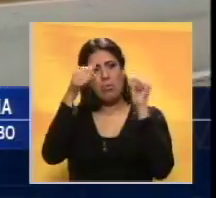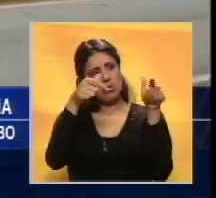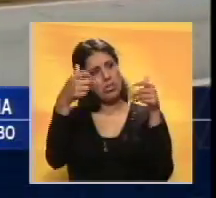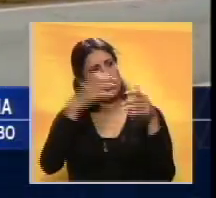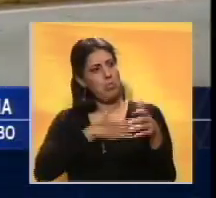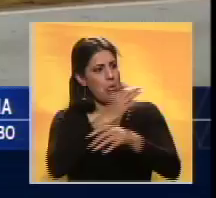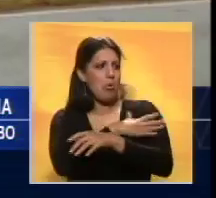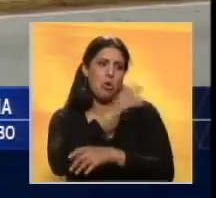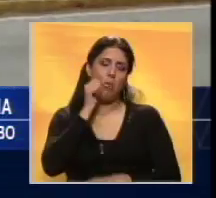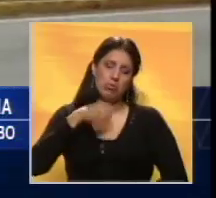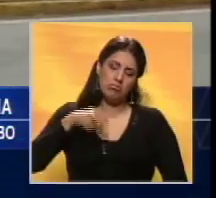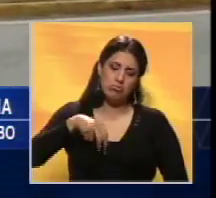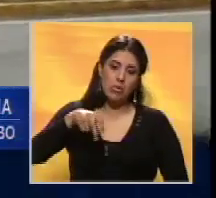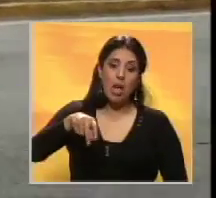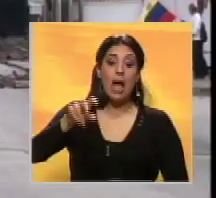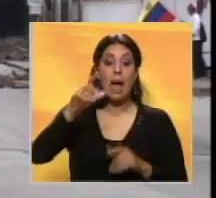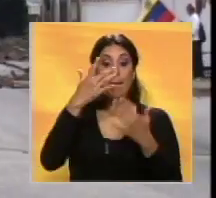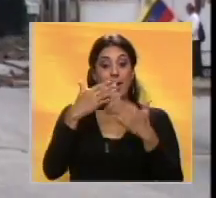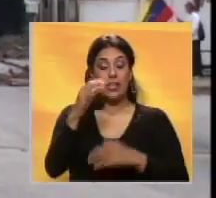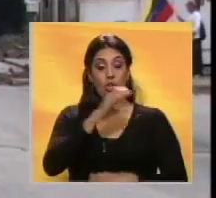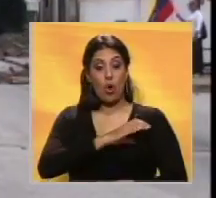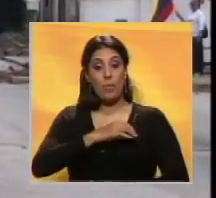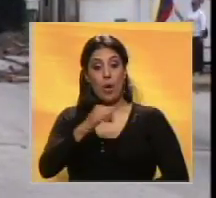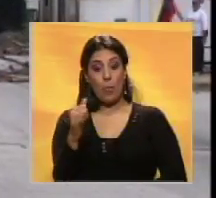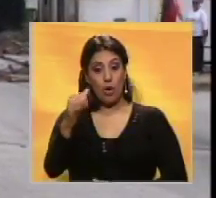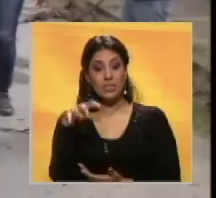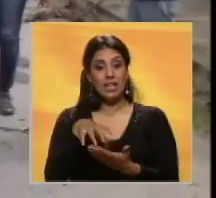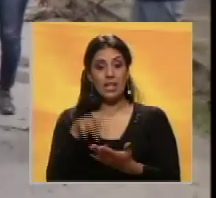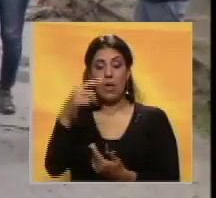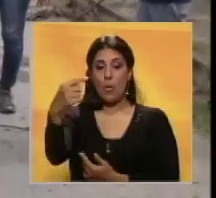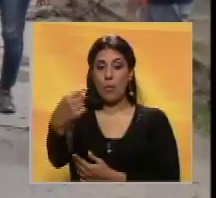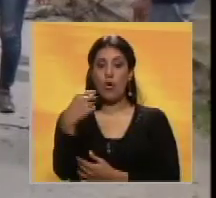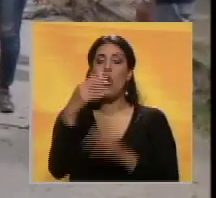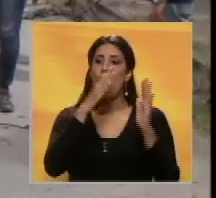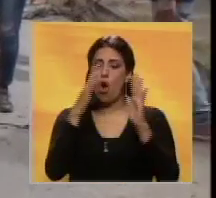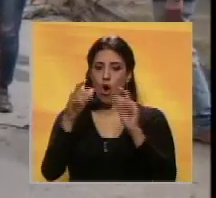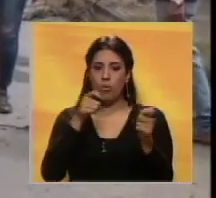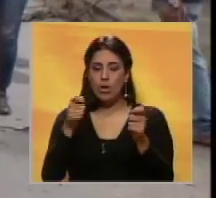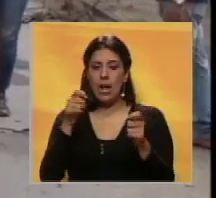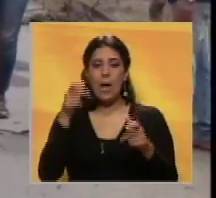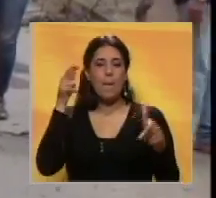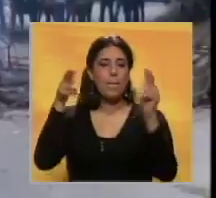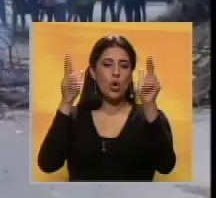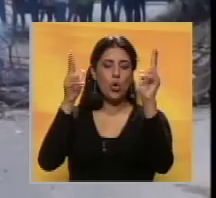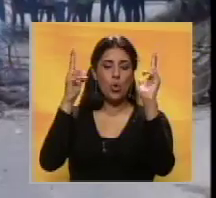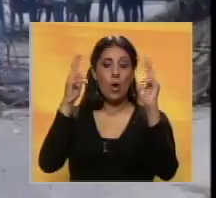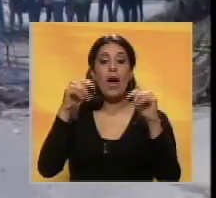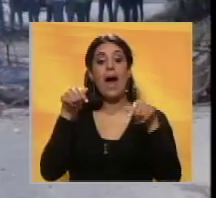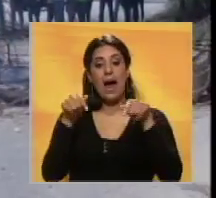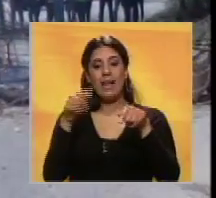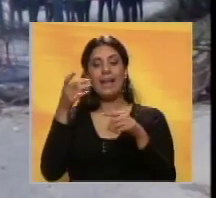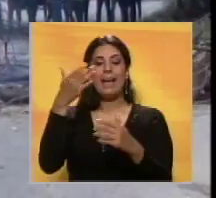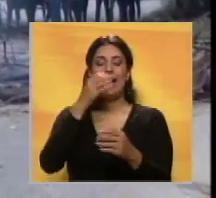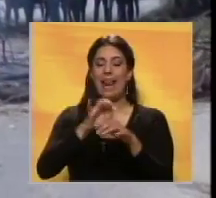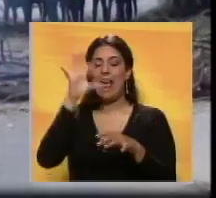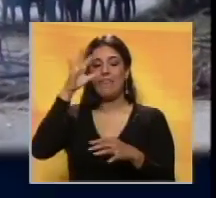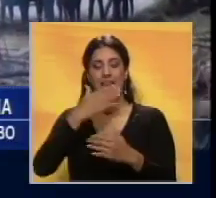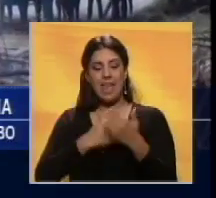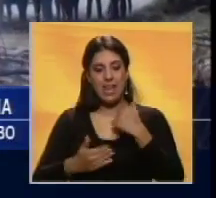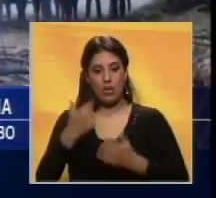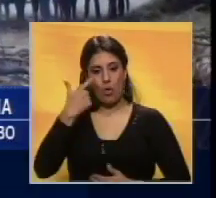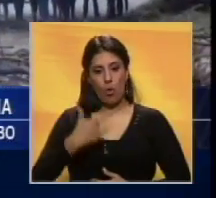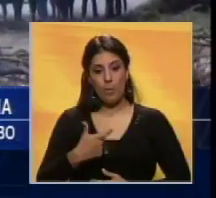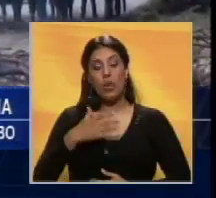protesta opositora. Según relatan comisiones de la Policía Regional, llegaron a poner orden y se produjo un tiroteo en el que resultó gravemente